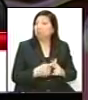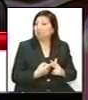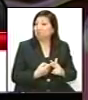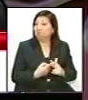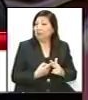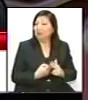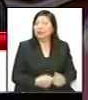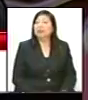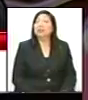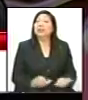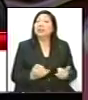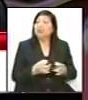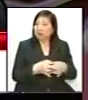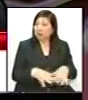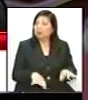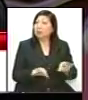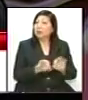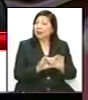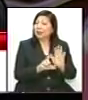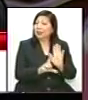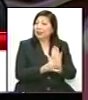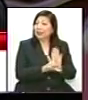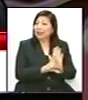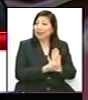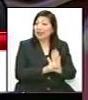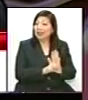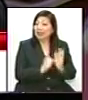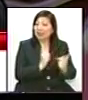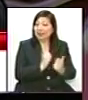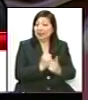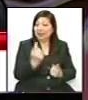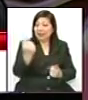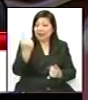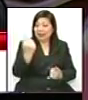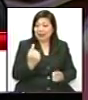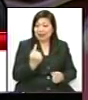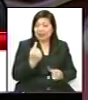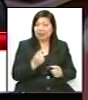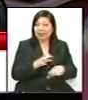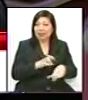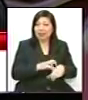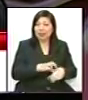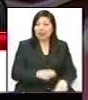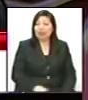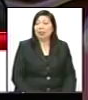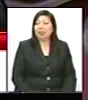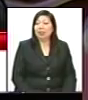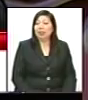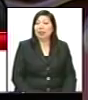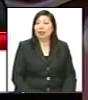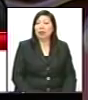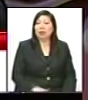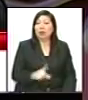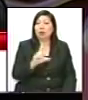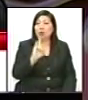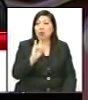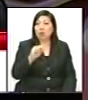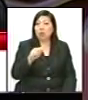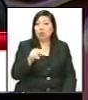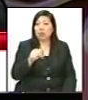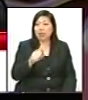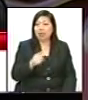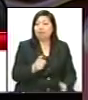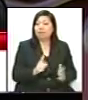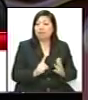al estudio de esta importante ley y para ello se encuentran presentes también el doctor Javier Luna, Fiscal Supremo,